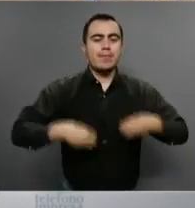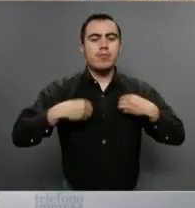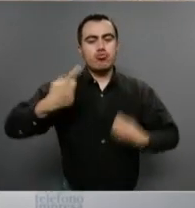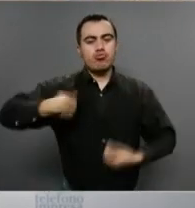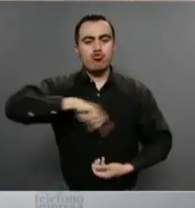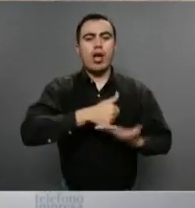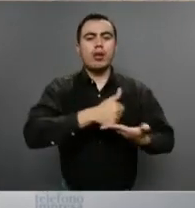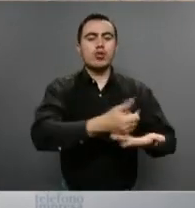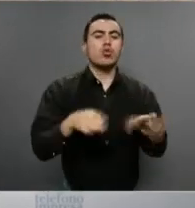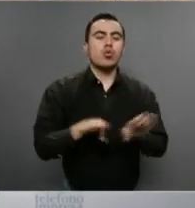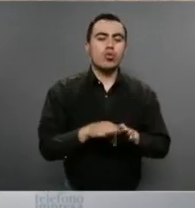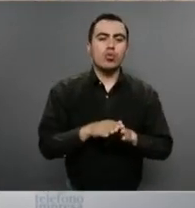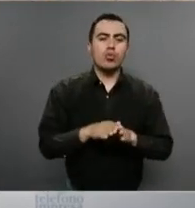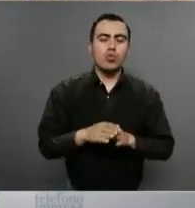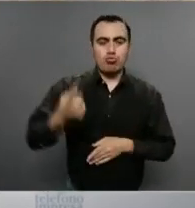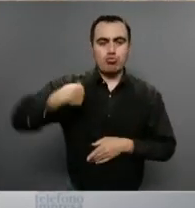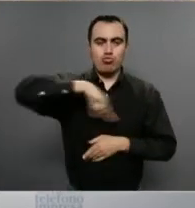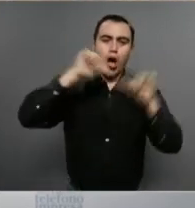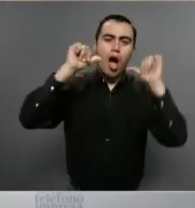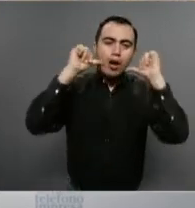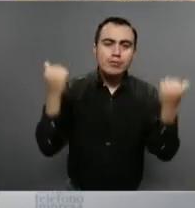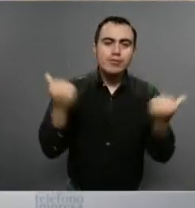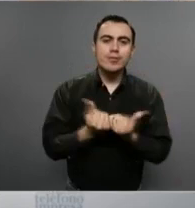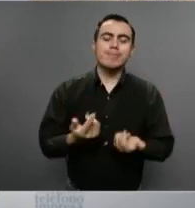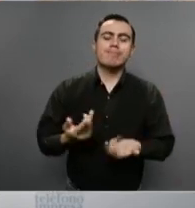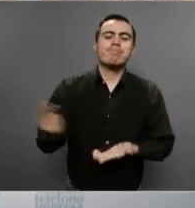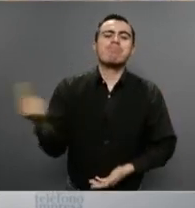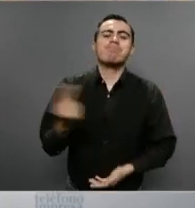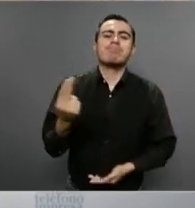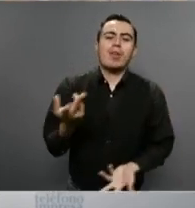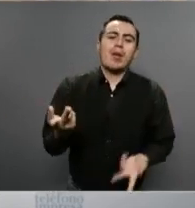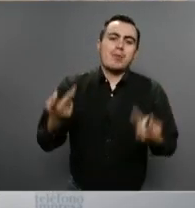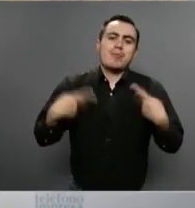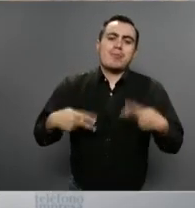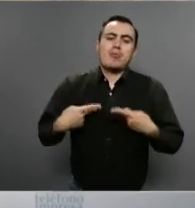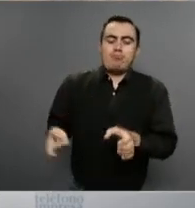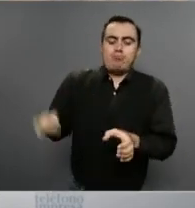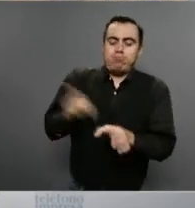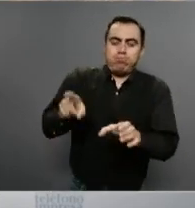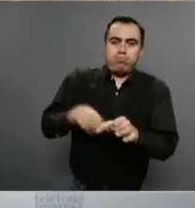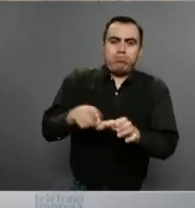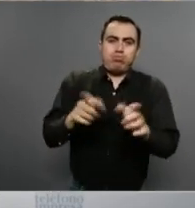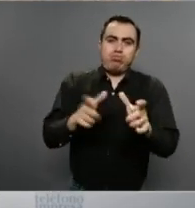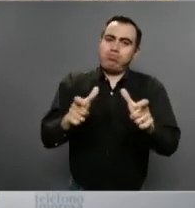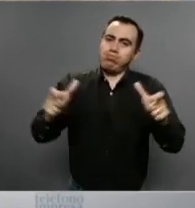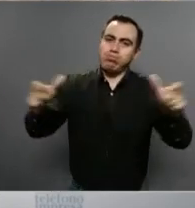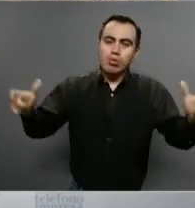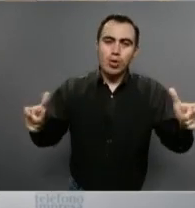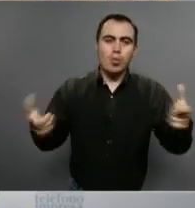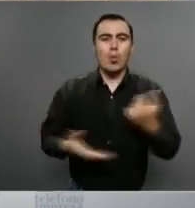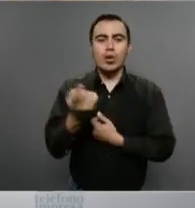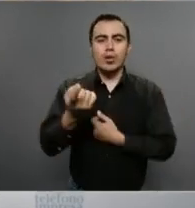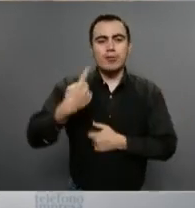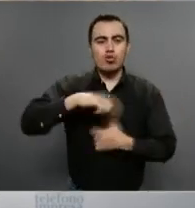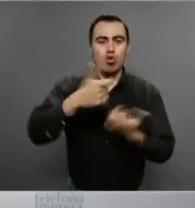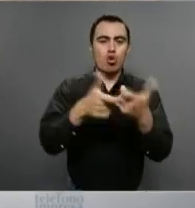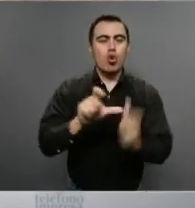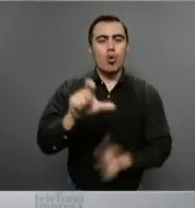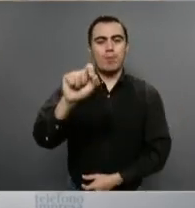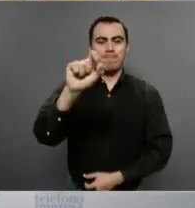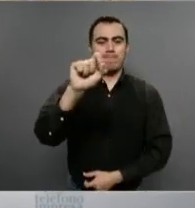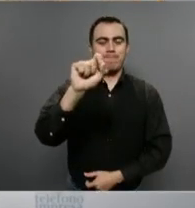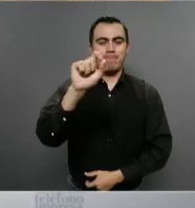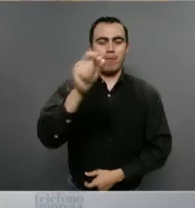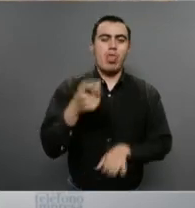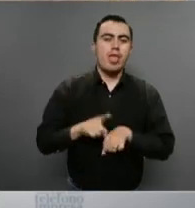creo que el Caracol necesita sobre todo manos, o sea, gente que se sume con nosotros a las labores. Nosotros tenemos un total hasta ahorita como de 20 voluntarios que trabajan todos los